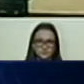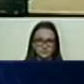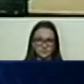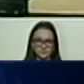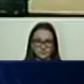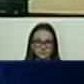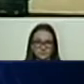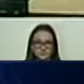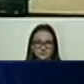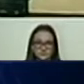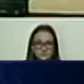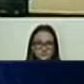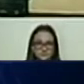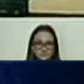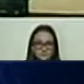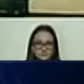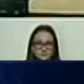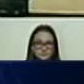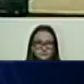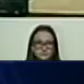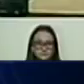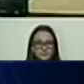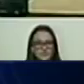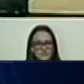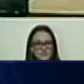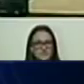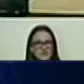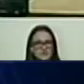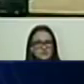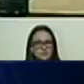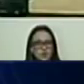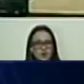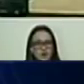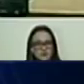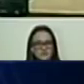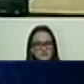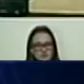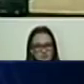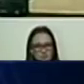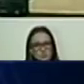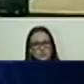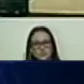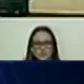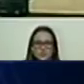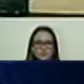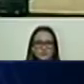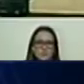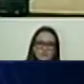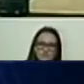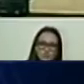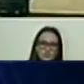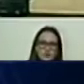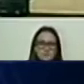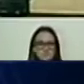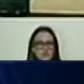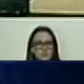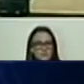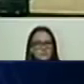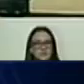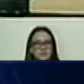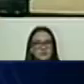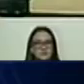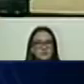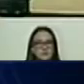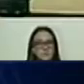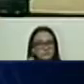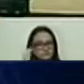En Venezuela lo que hubo fue un resurgir de la voluntad de independencia y de la voluntad de futuro.